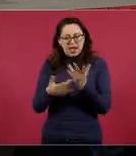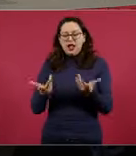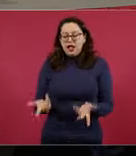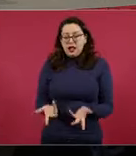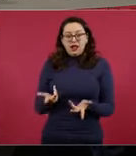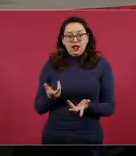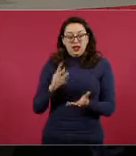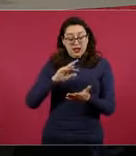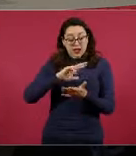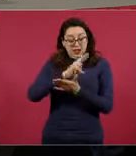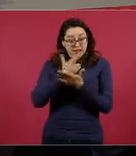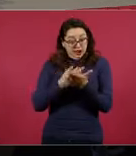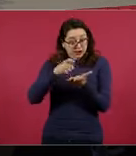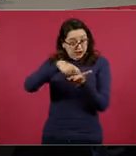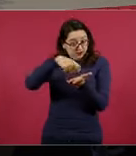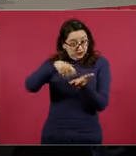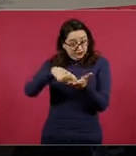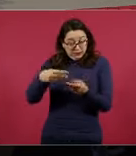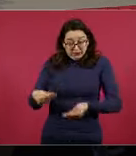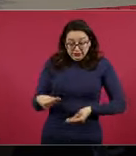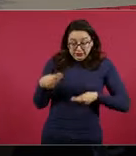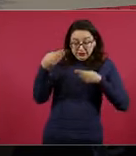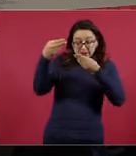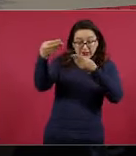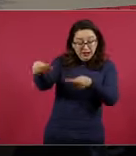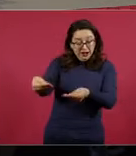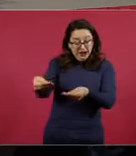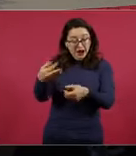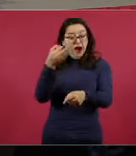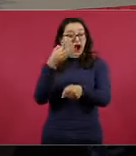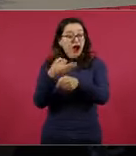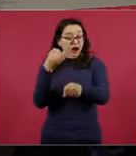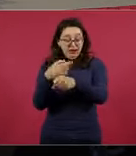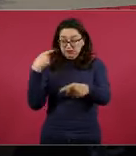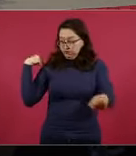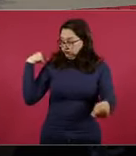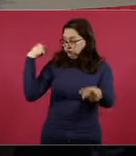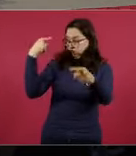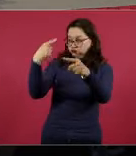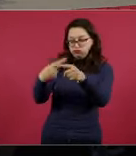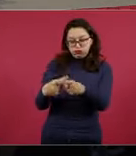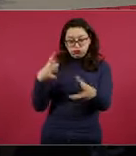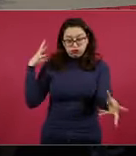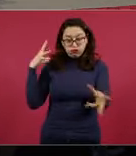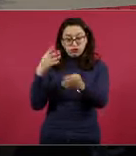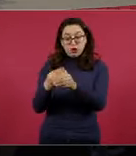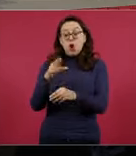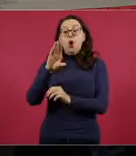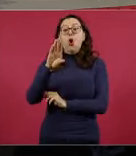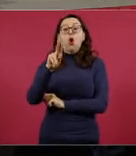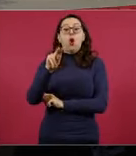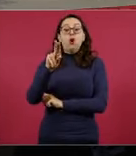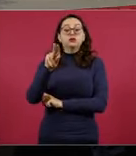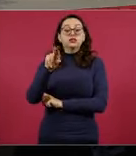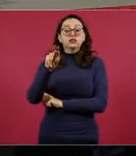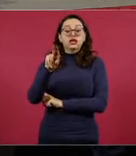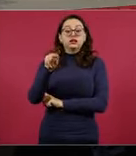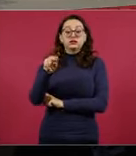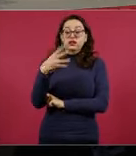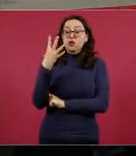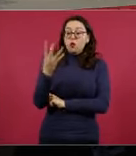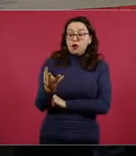esfuerzo porque el 84% de estas recetas que se generan en la consulta sean en el